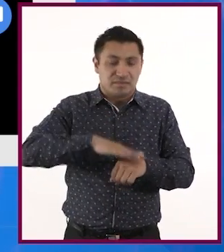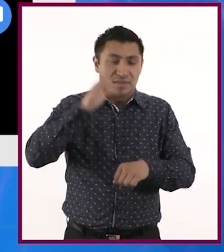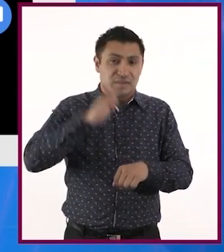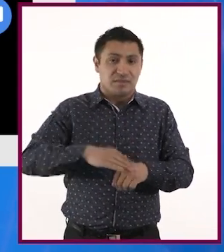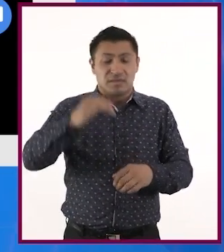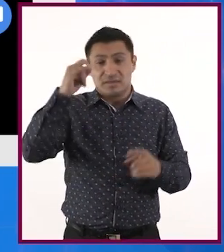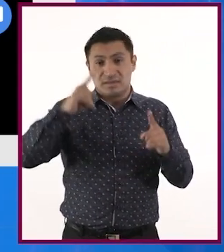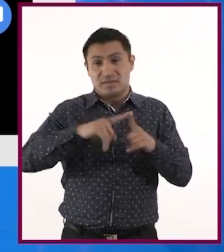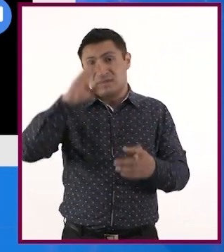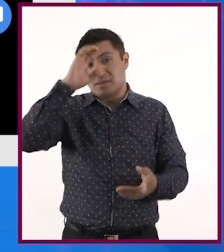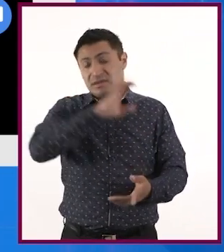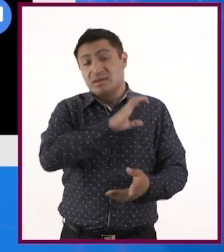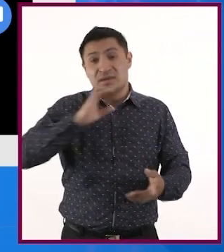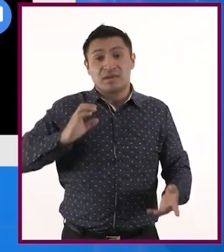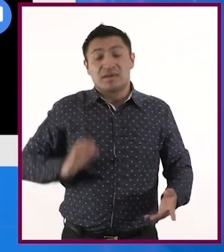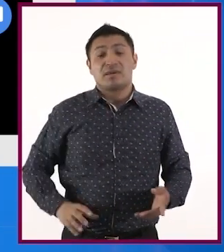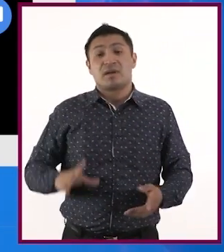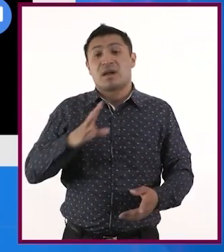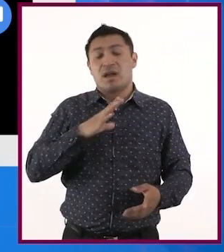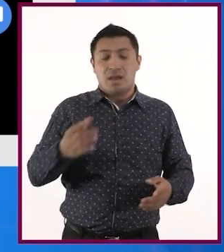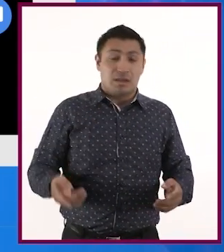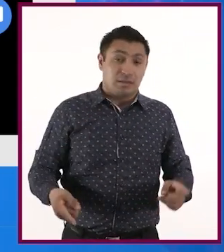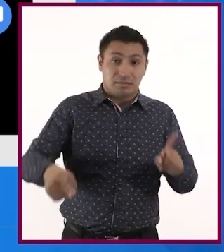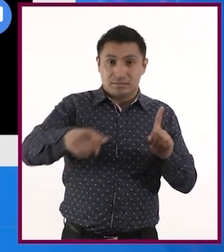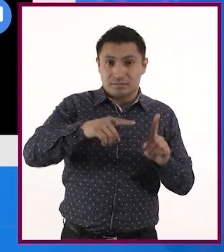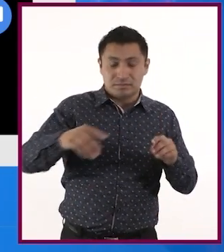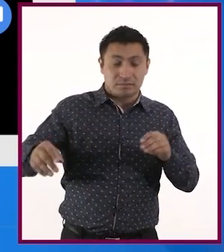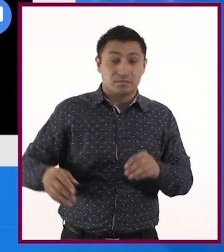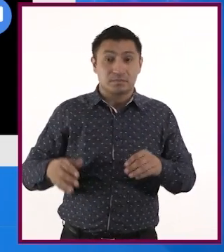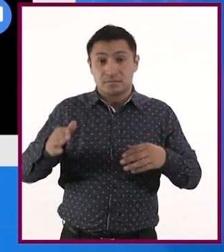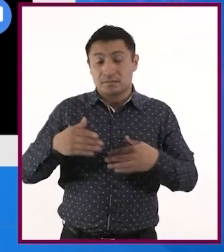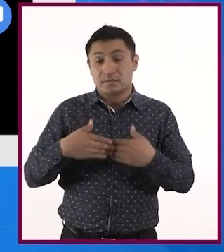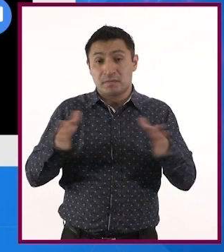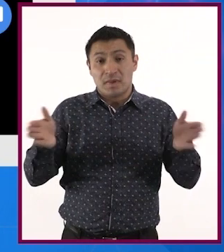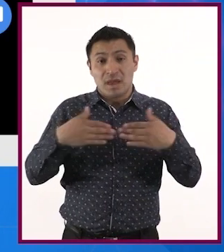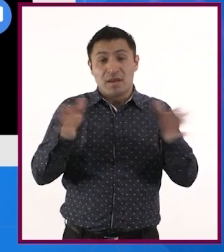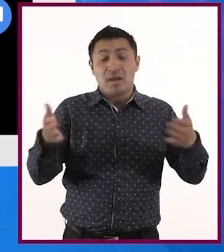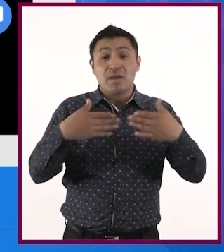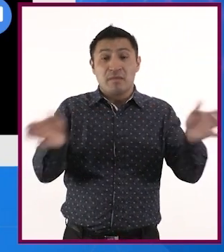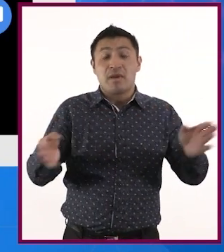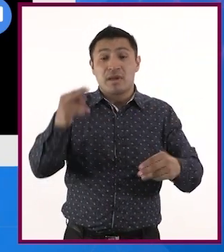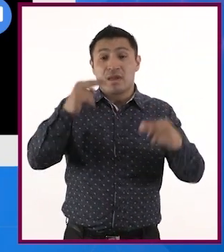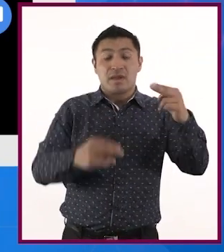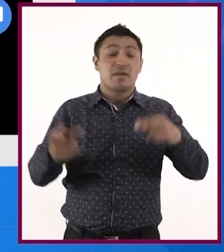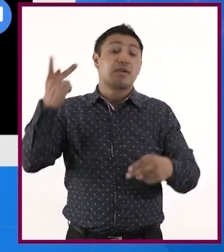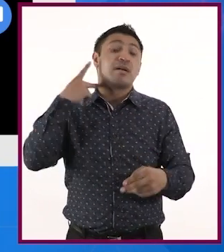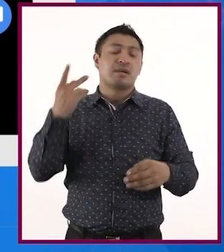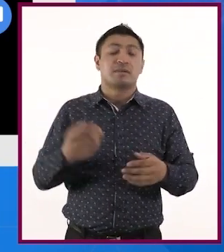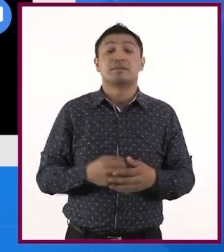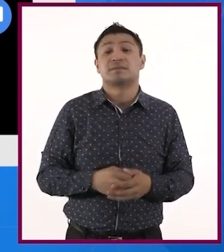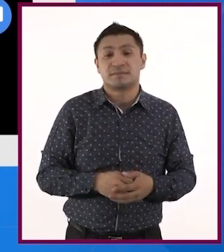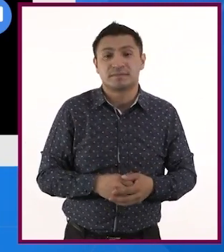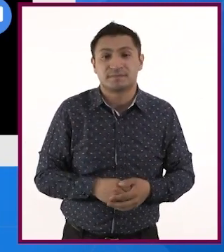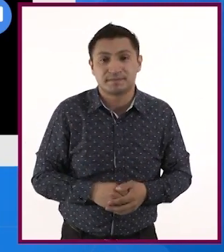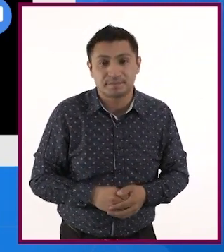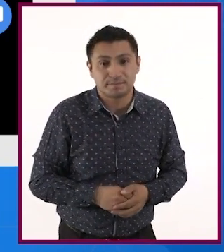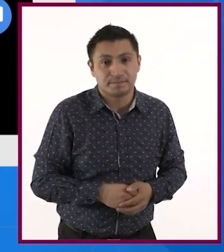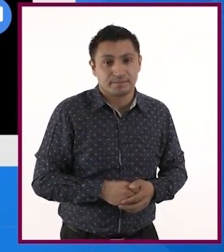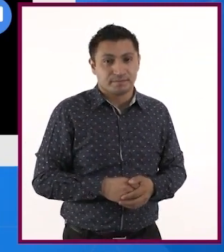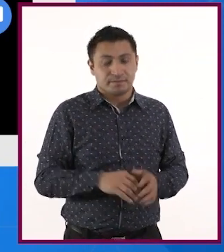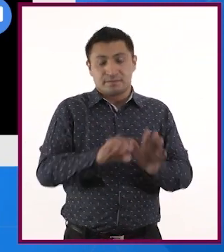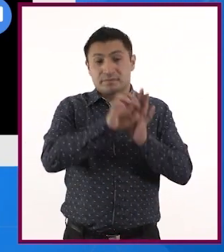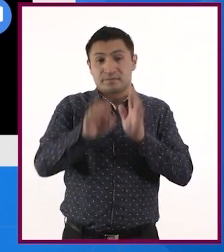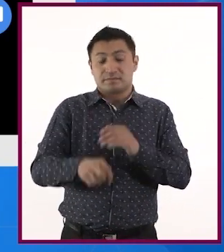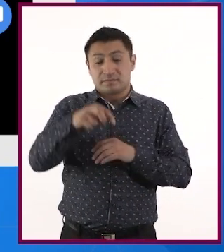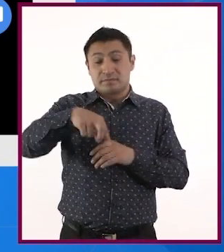iglesias cristianas están siendo activas a nivel político y cercanas. Tenemos el caso